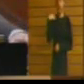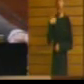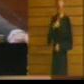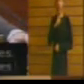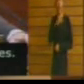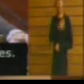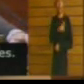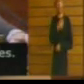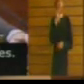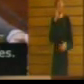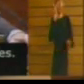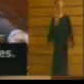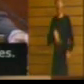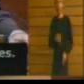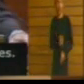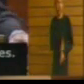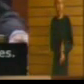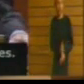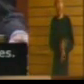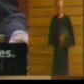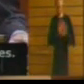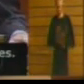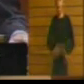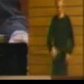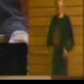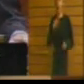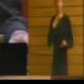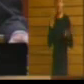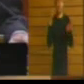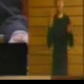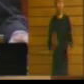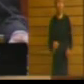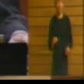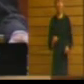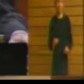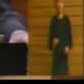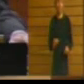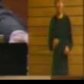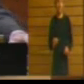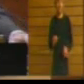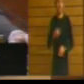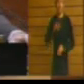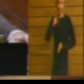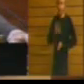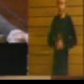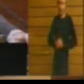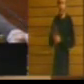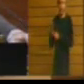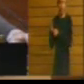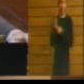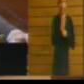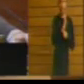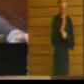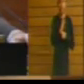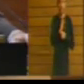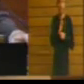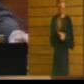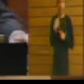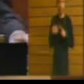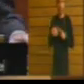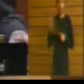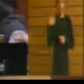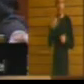decíamos nosotros, ustedes no lo reconocían y al final no les ha quedado más remedio que hacer caso a los planteamientos que